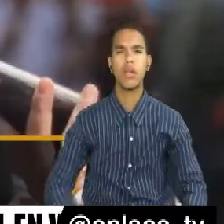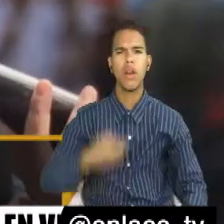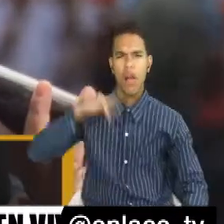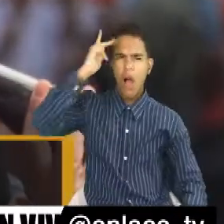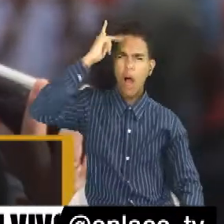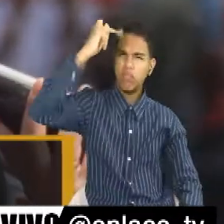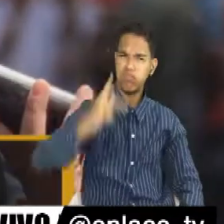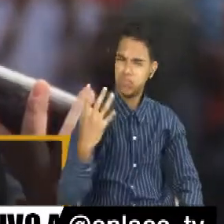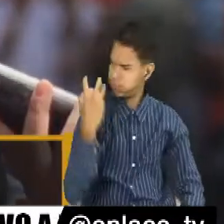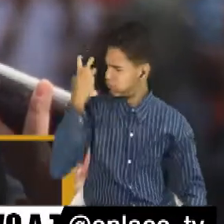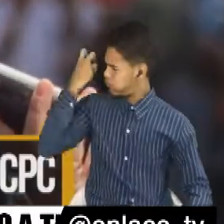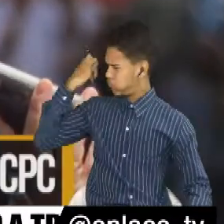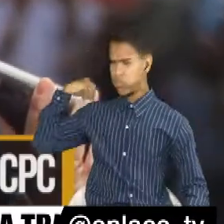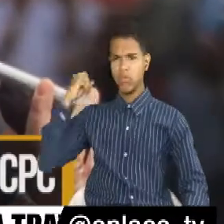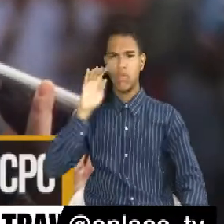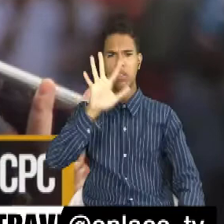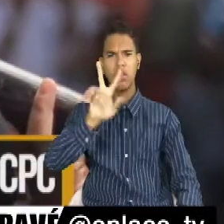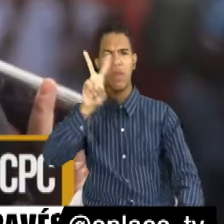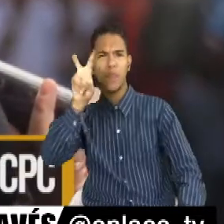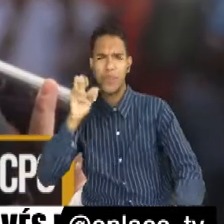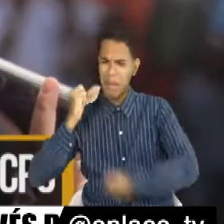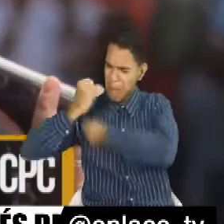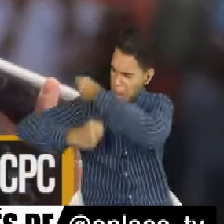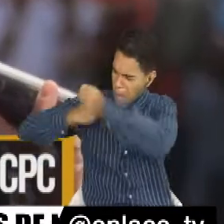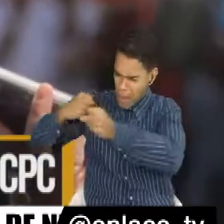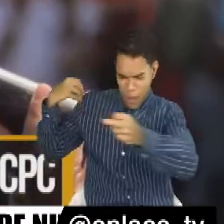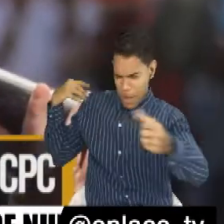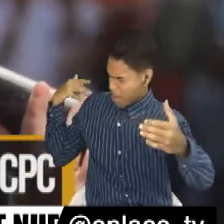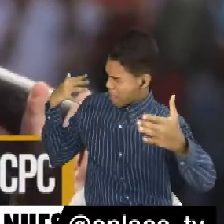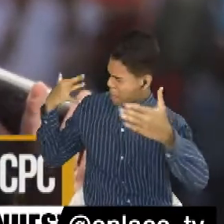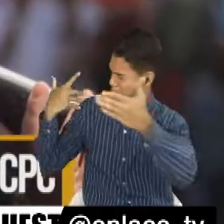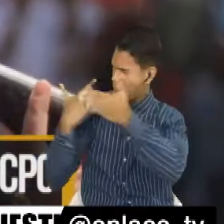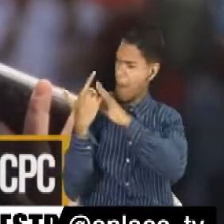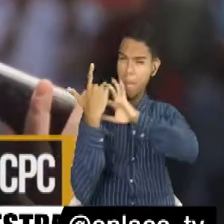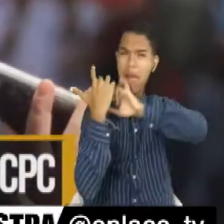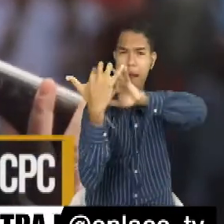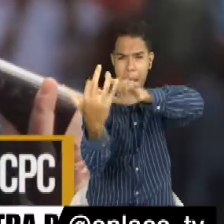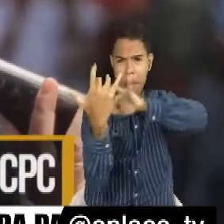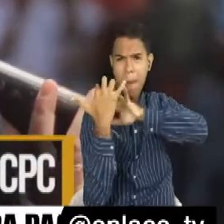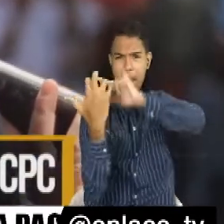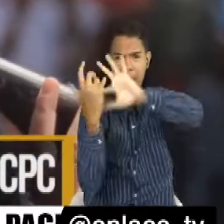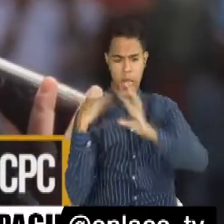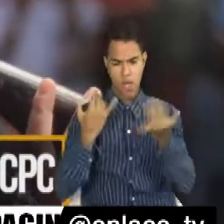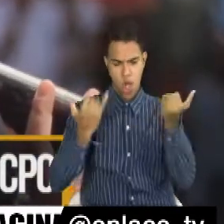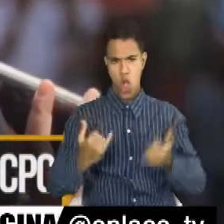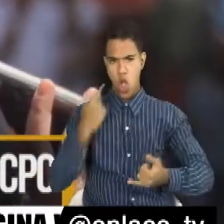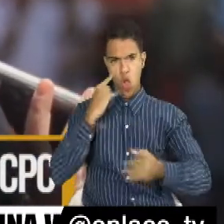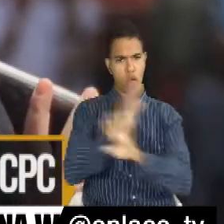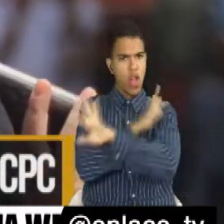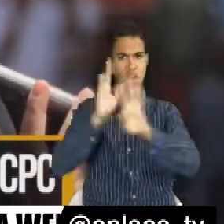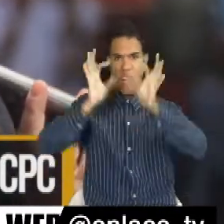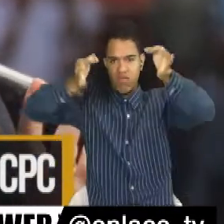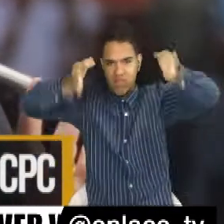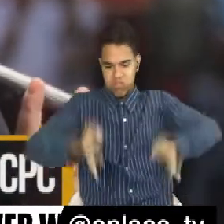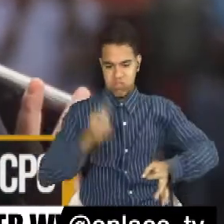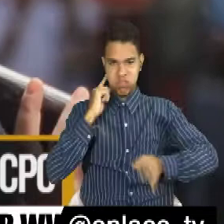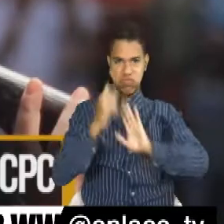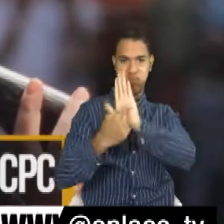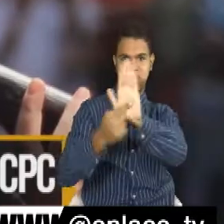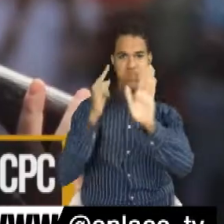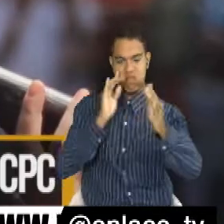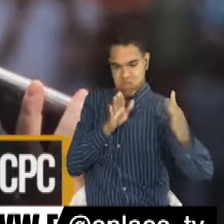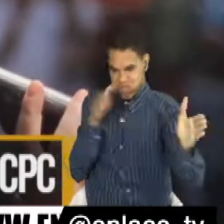luego de 57 años de guerra con las FARC se hace entrega oficial de las más de 17.000 armas que las FARC tenían en su